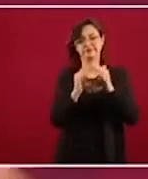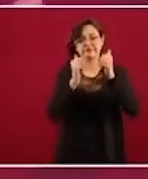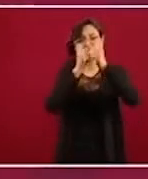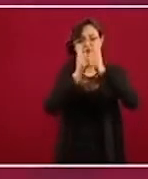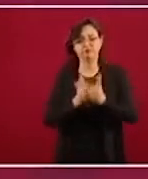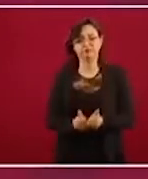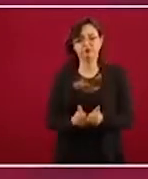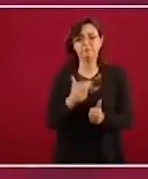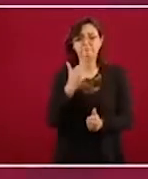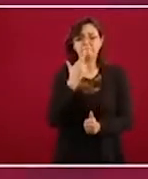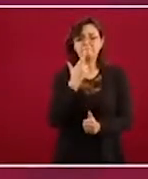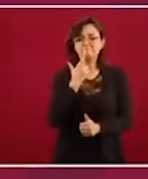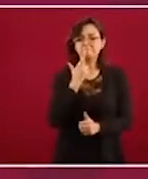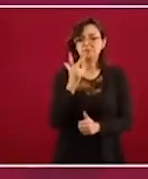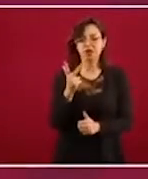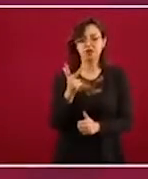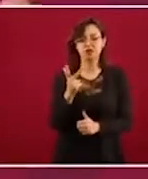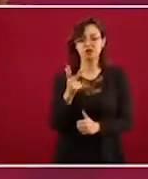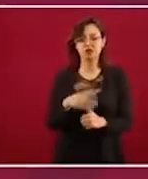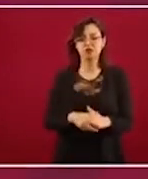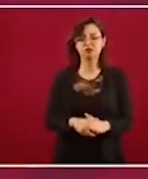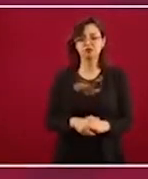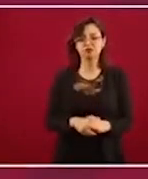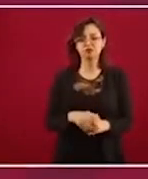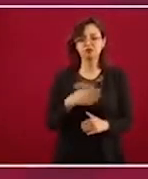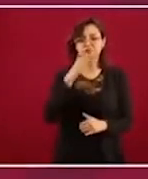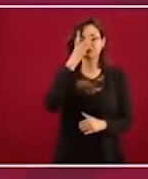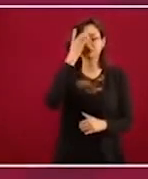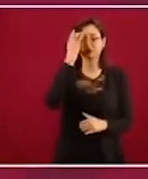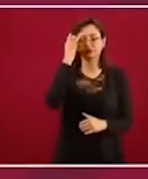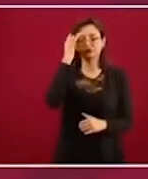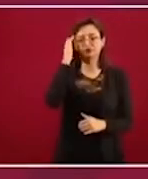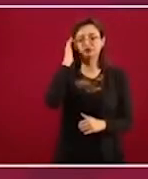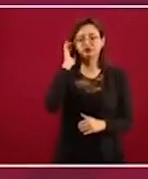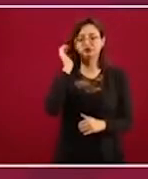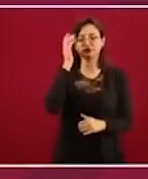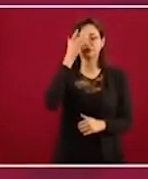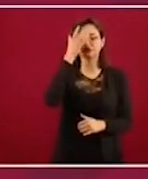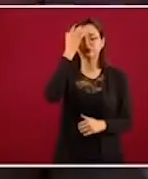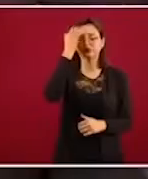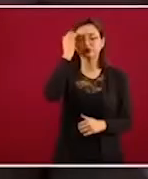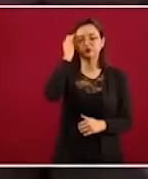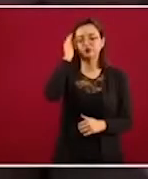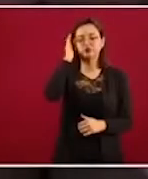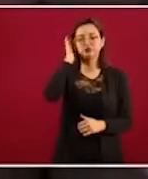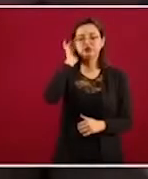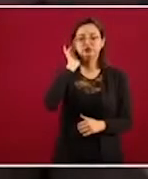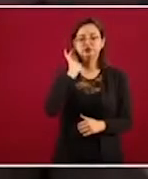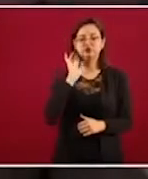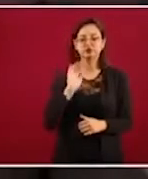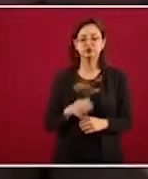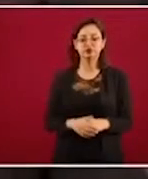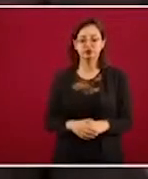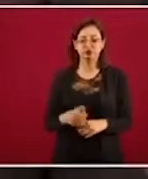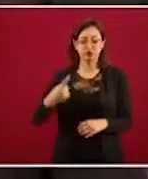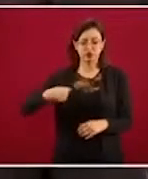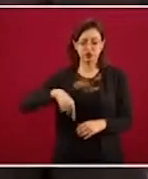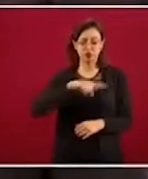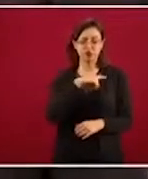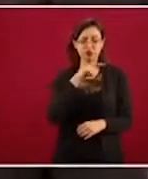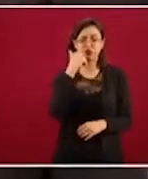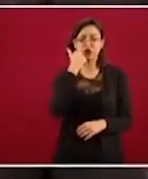Lo que estamos buscando con esta medida